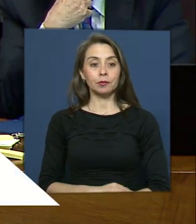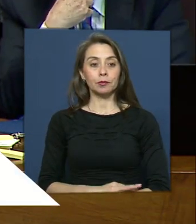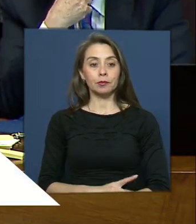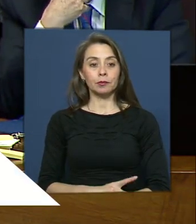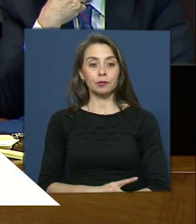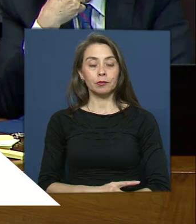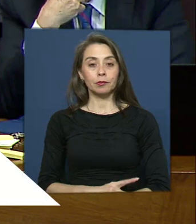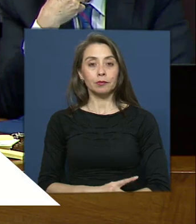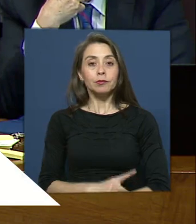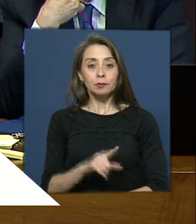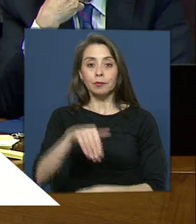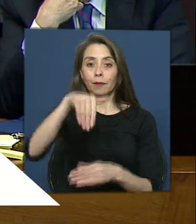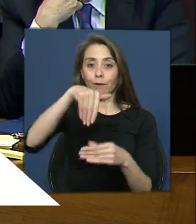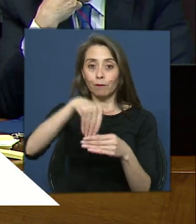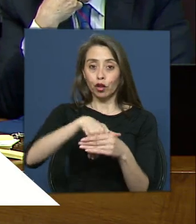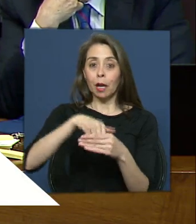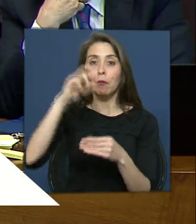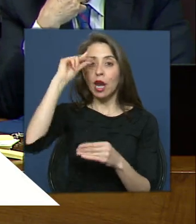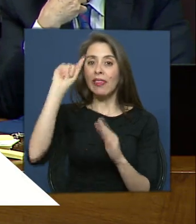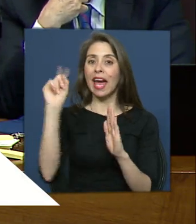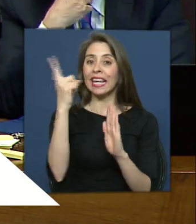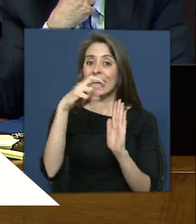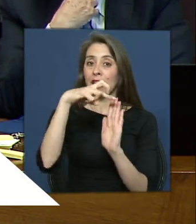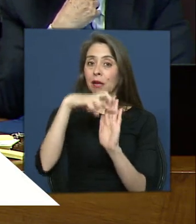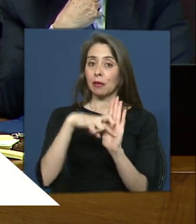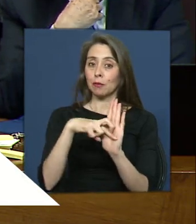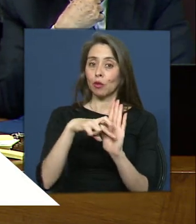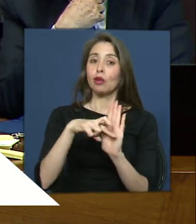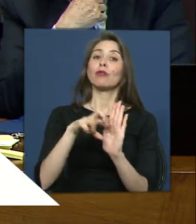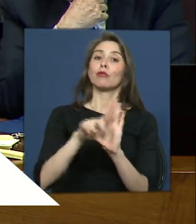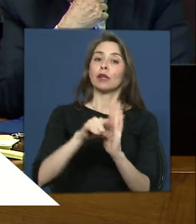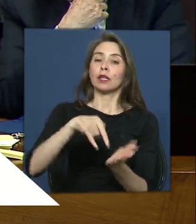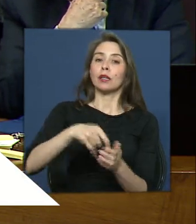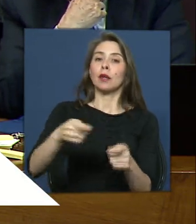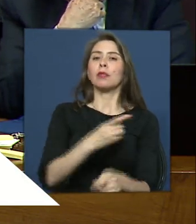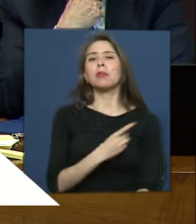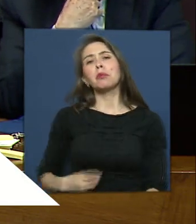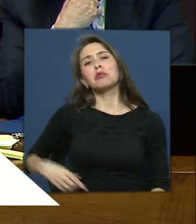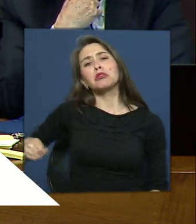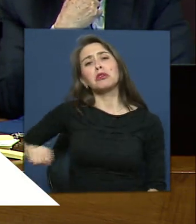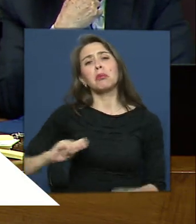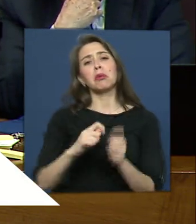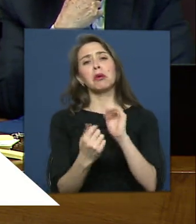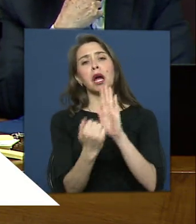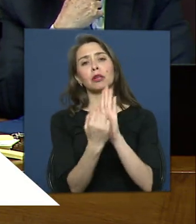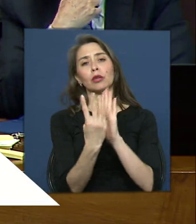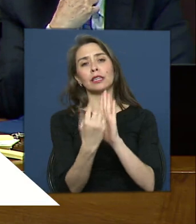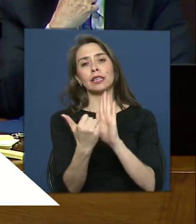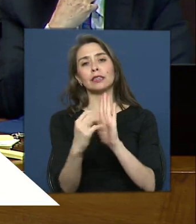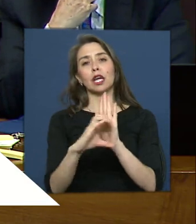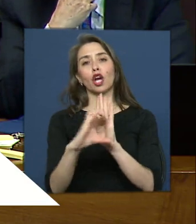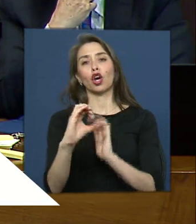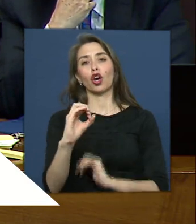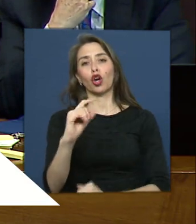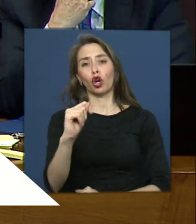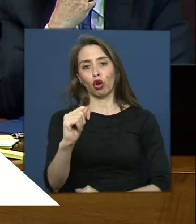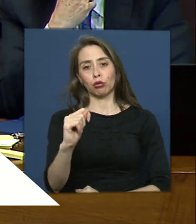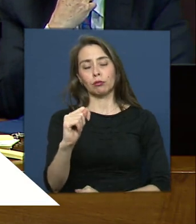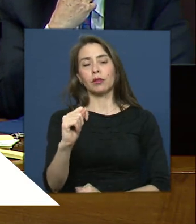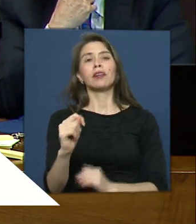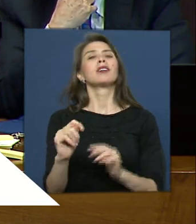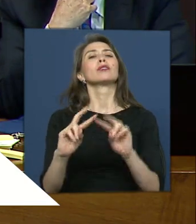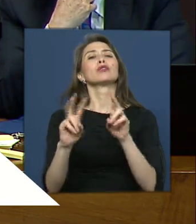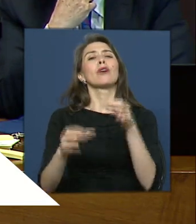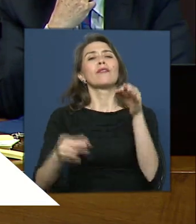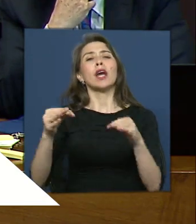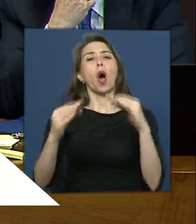Por último, en votación general, el proyecto de ley iniciado en moción que modifica el artículo 36 del Código Orgánico de Tribunales relacionado con los juzgados